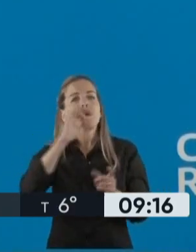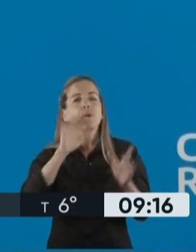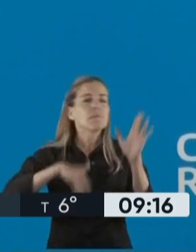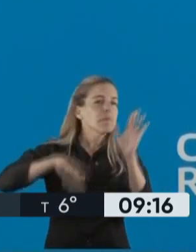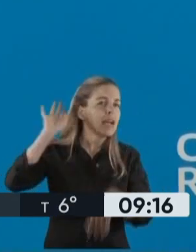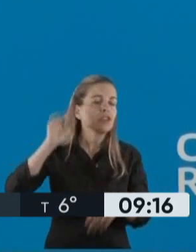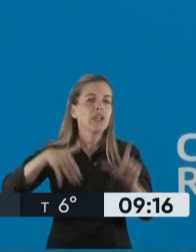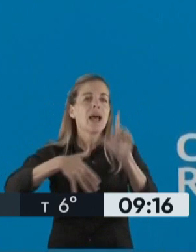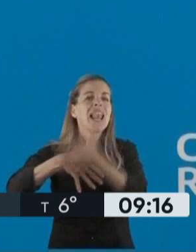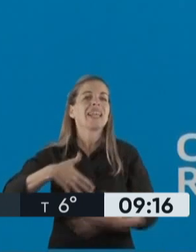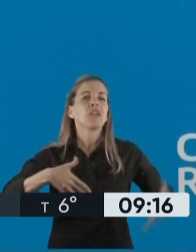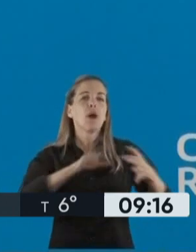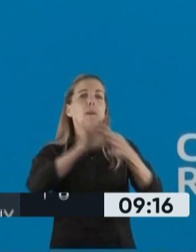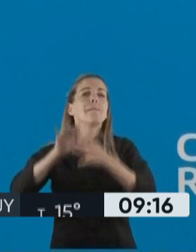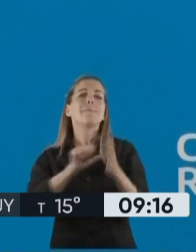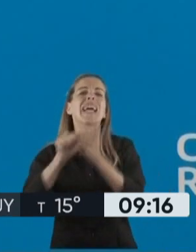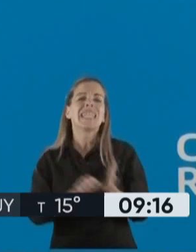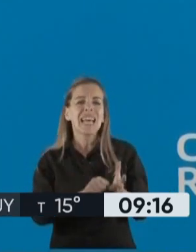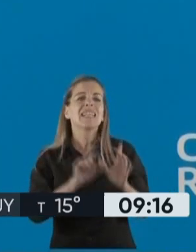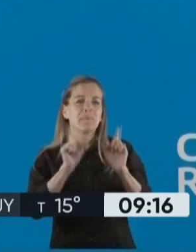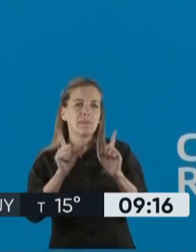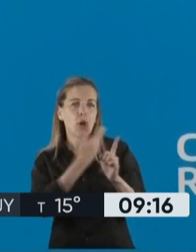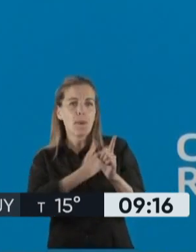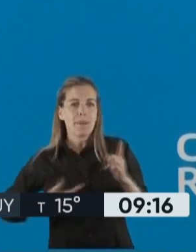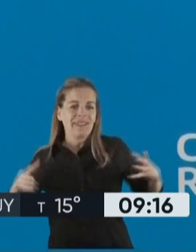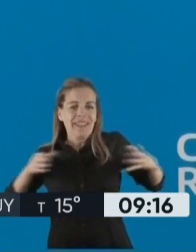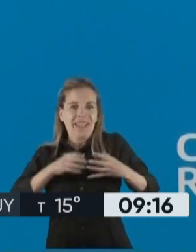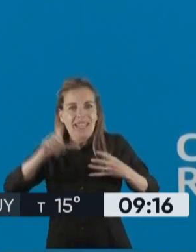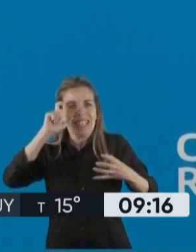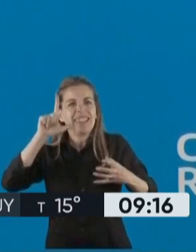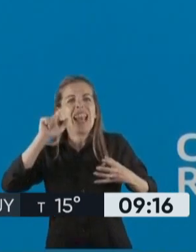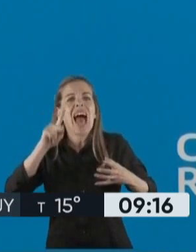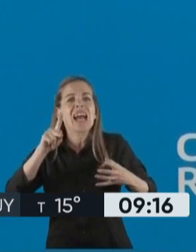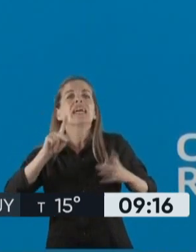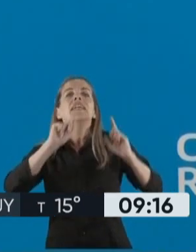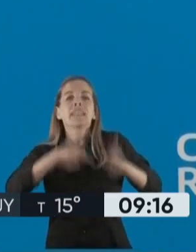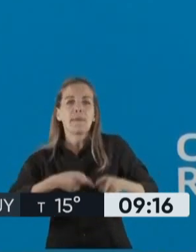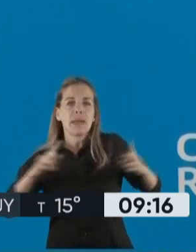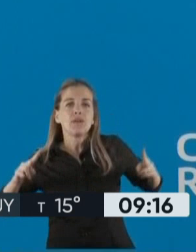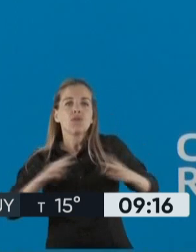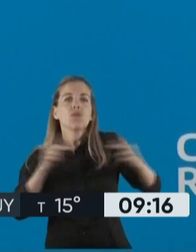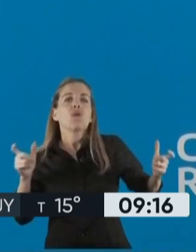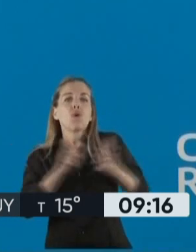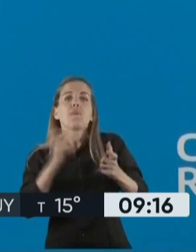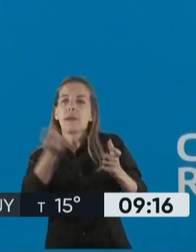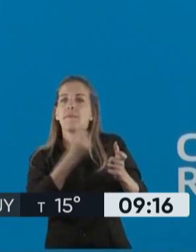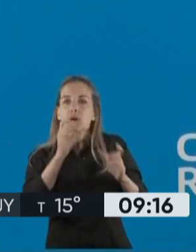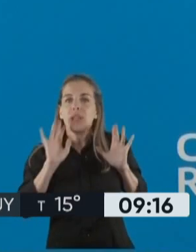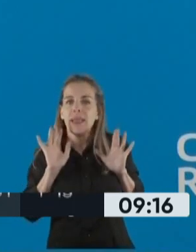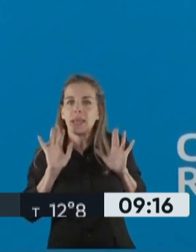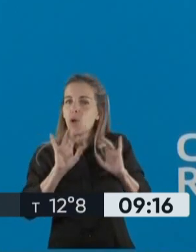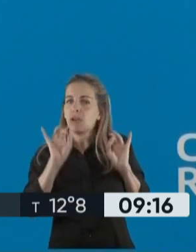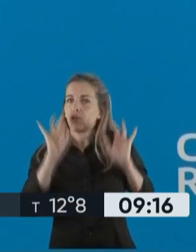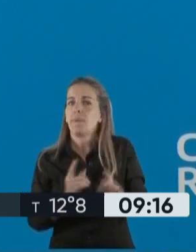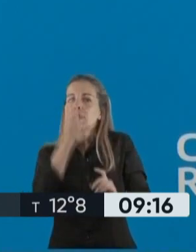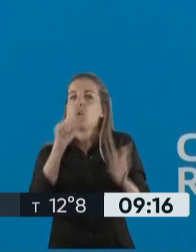países de Latinoamérica y como presidente de la CELAC de una cumbre sin exclusiones, y este es el planteo que está llevando. No se trata de la postura sobre